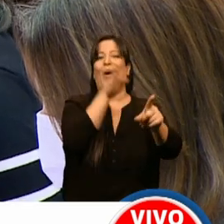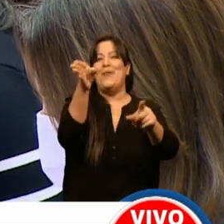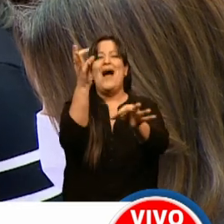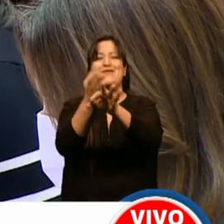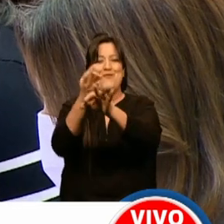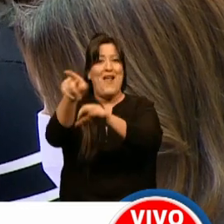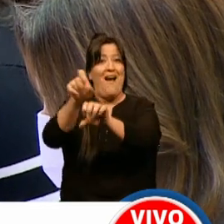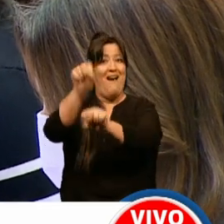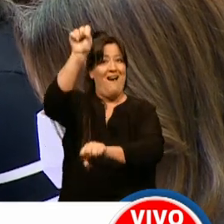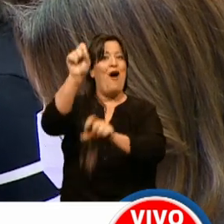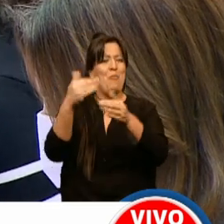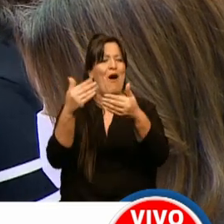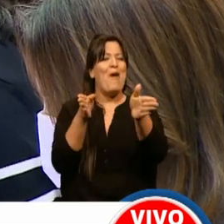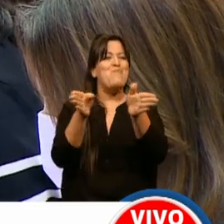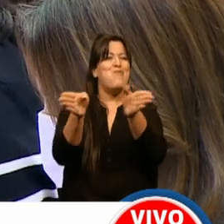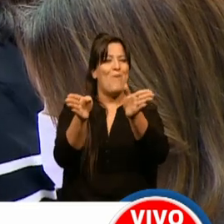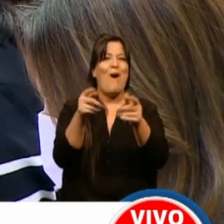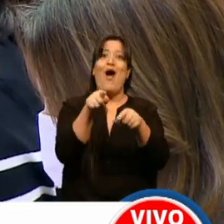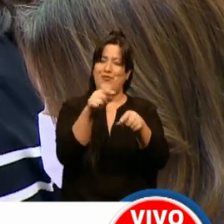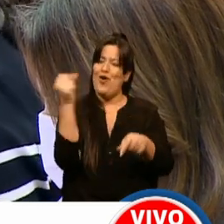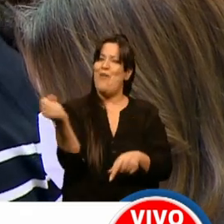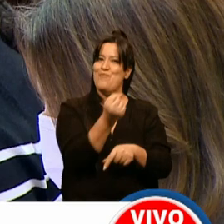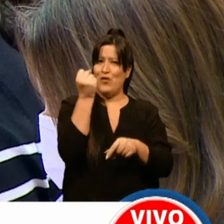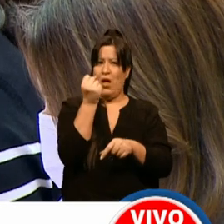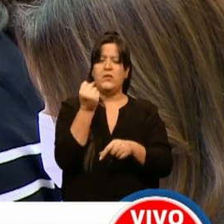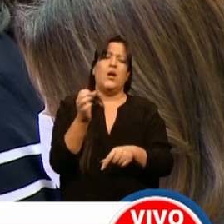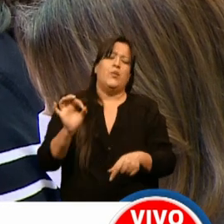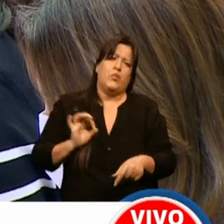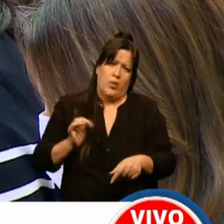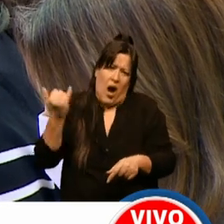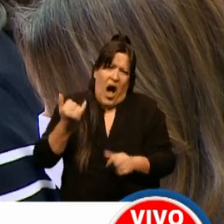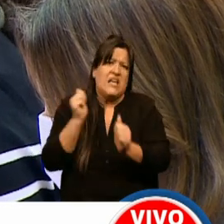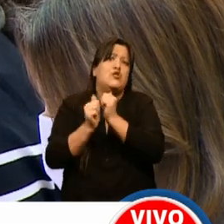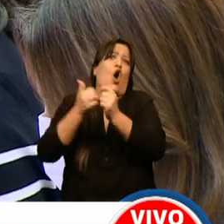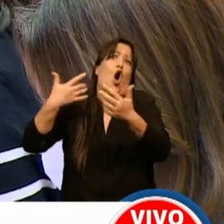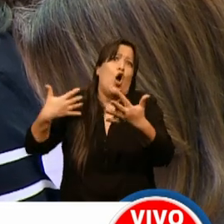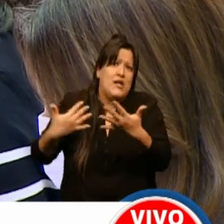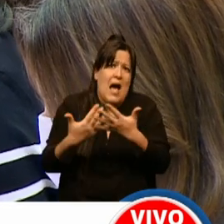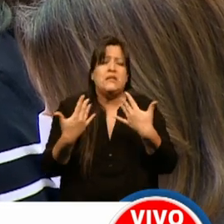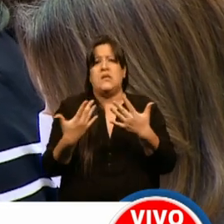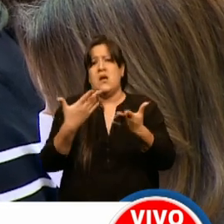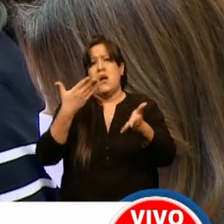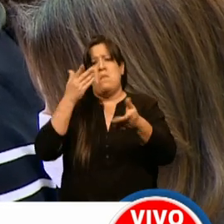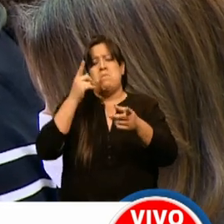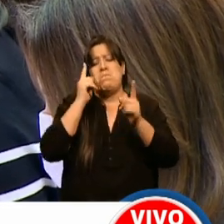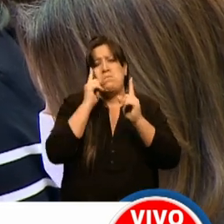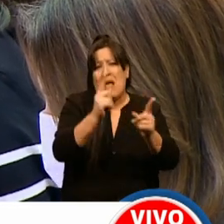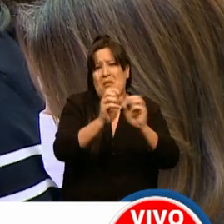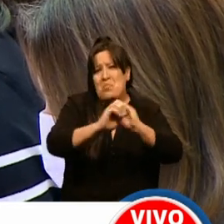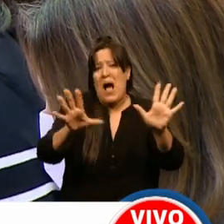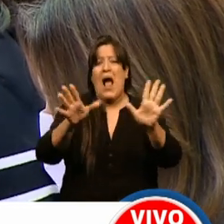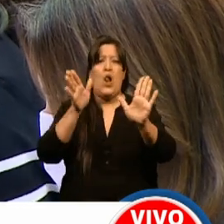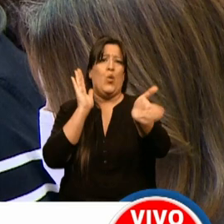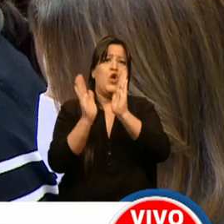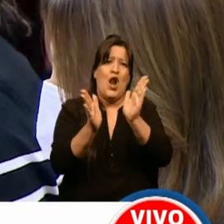criterio muy importante historias de maltrato de violencia hacia estas personas podemos